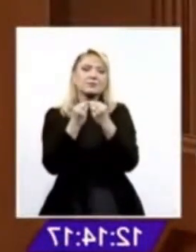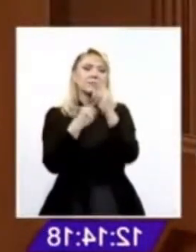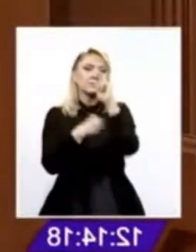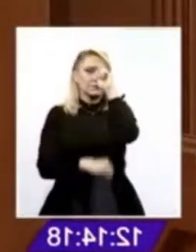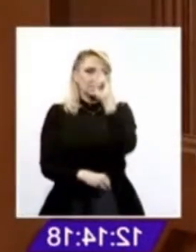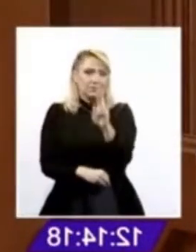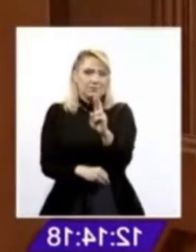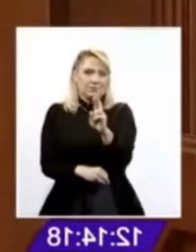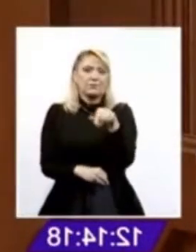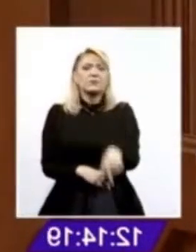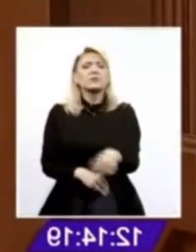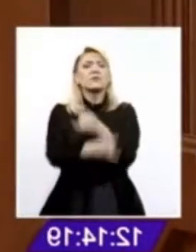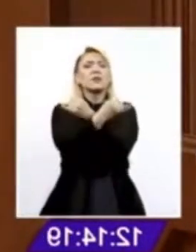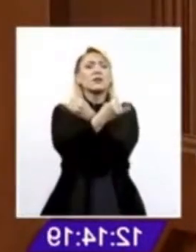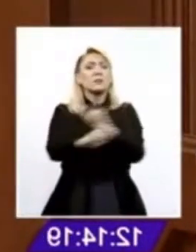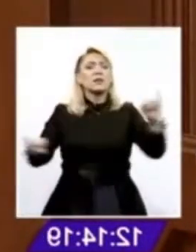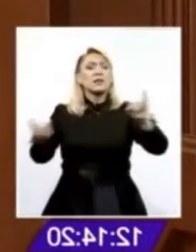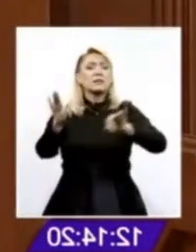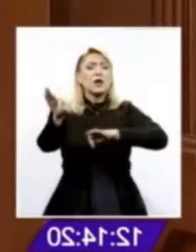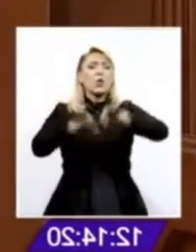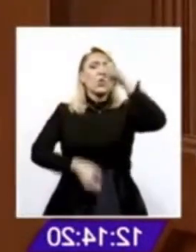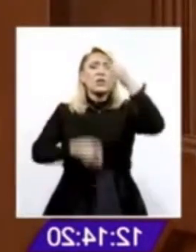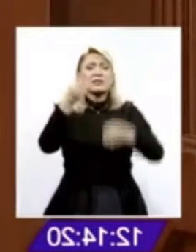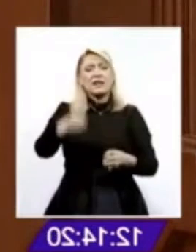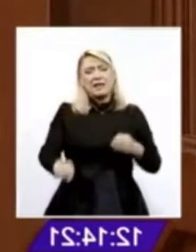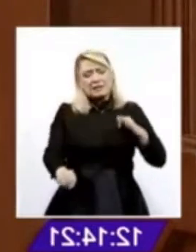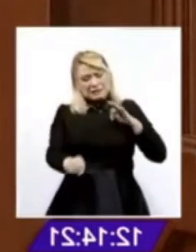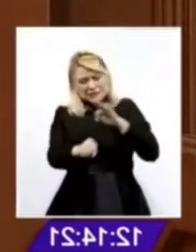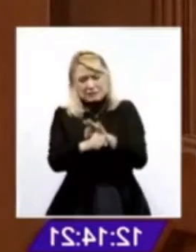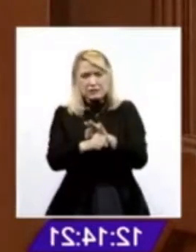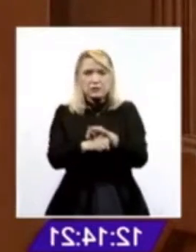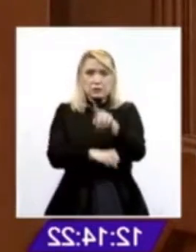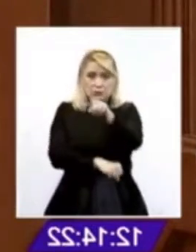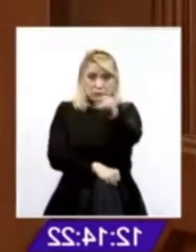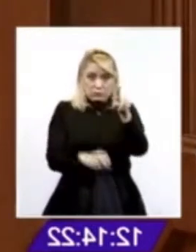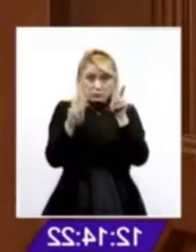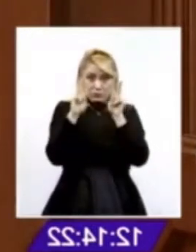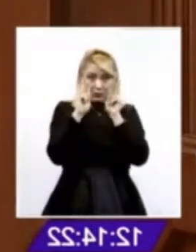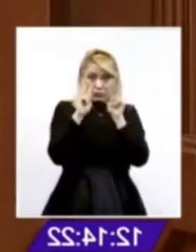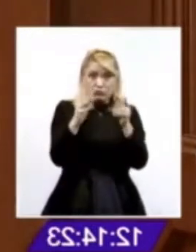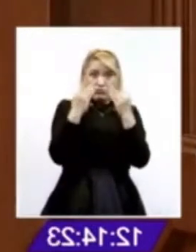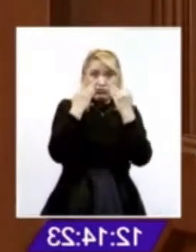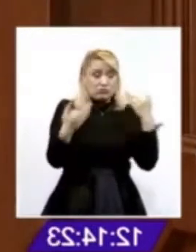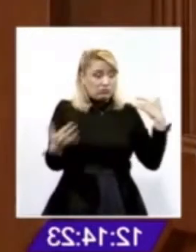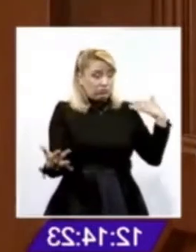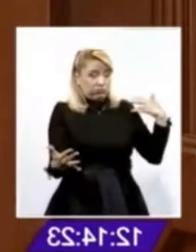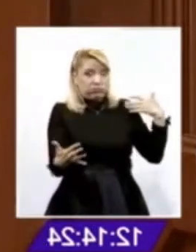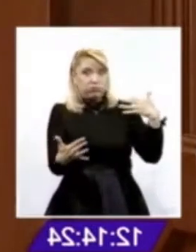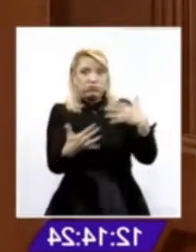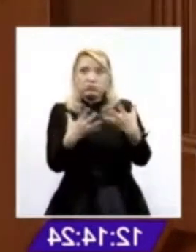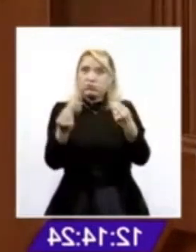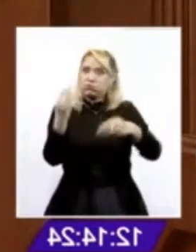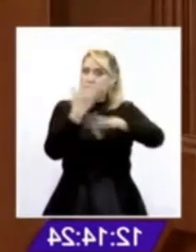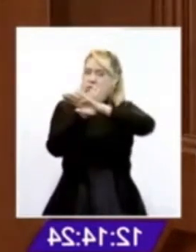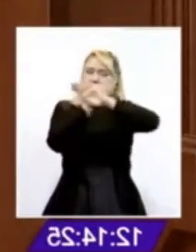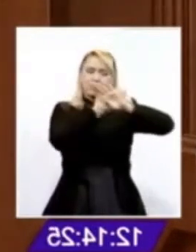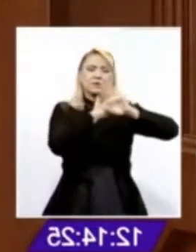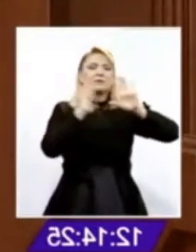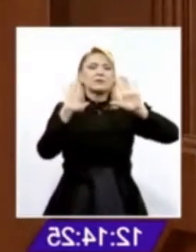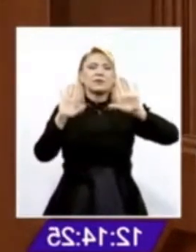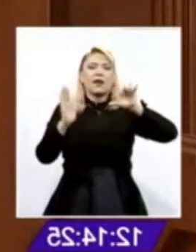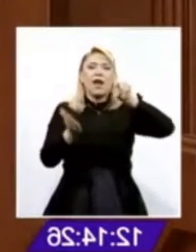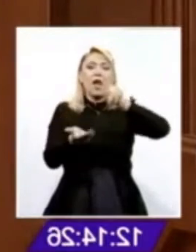que es su papel, y entrometerse ya no solo en las cuestiones constitucionales, sino también en las